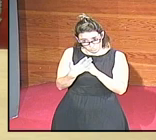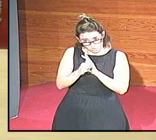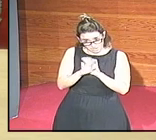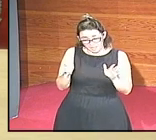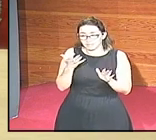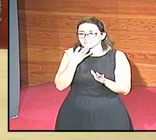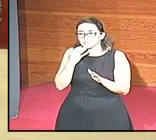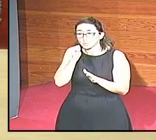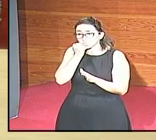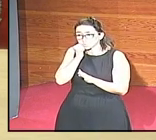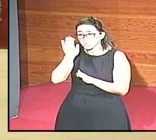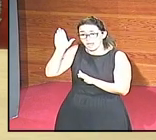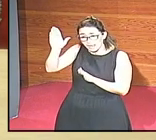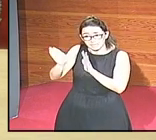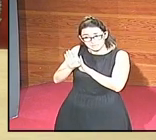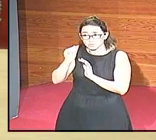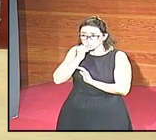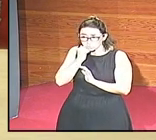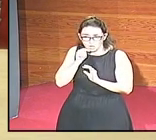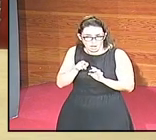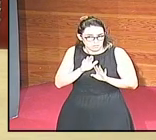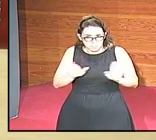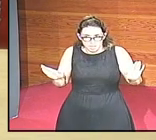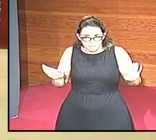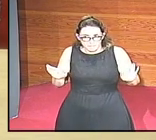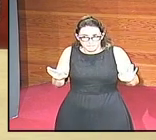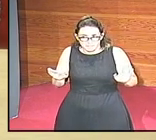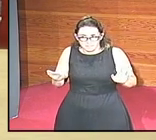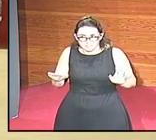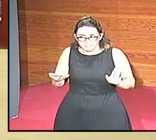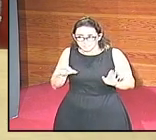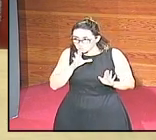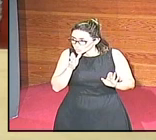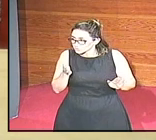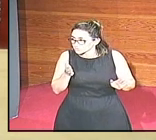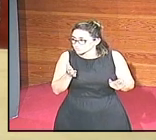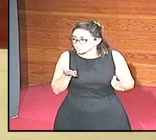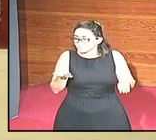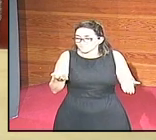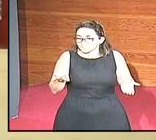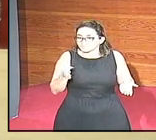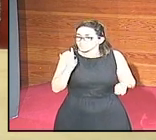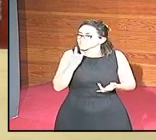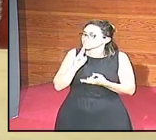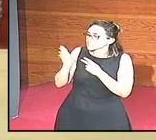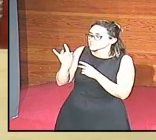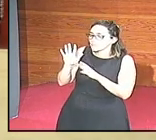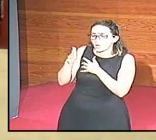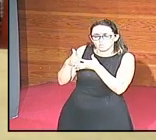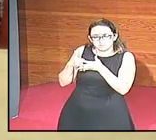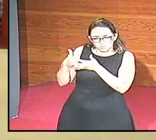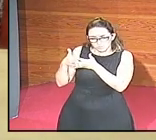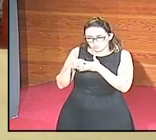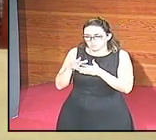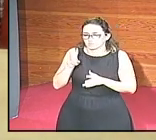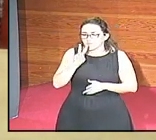Rusia. O sea, ya. Es que es así de sencillo. Ya, pero... Entonces, ya, no, yo, es que les han incitado... Pero Estados Unidos no ha ganado ni la guerra de Vietnam, ni